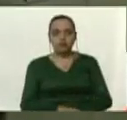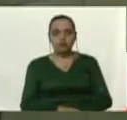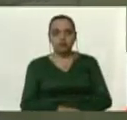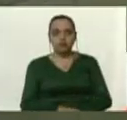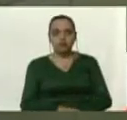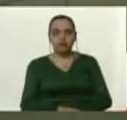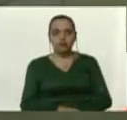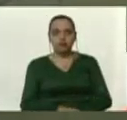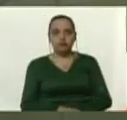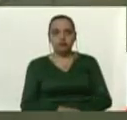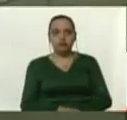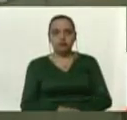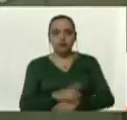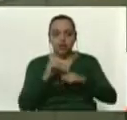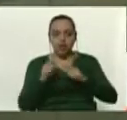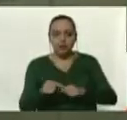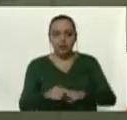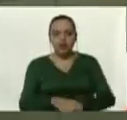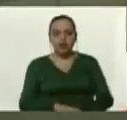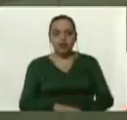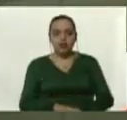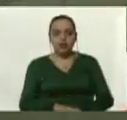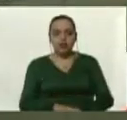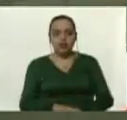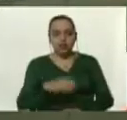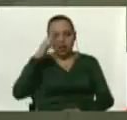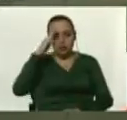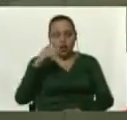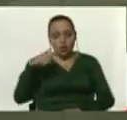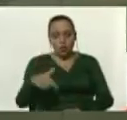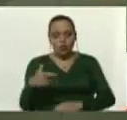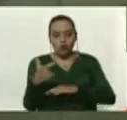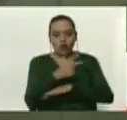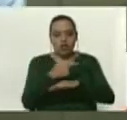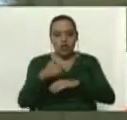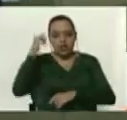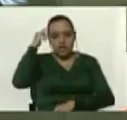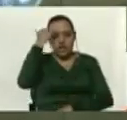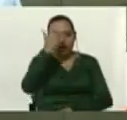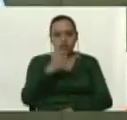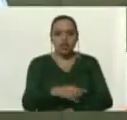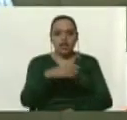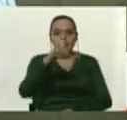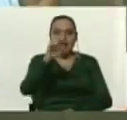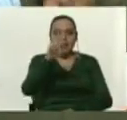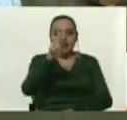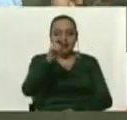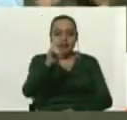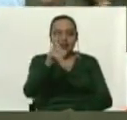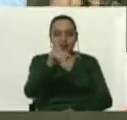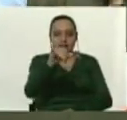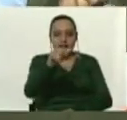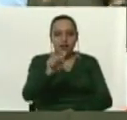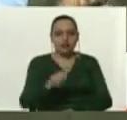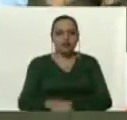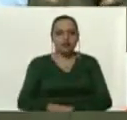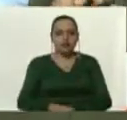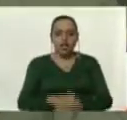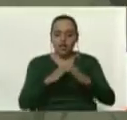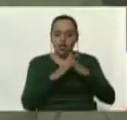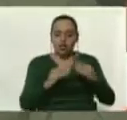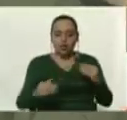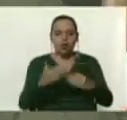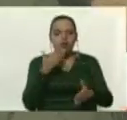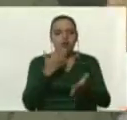y al capitán, hoy gobernador del Yaracuy, León Heredia. A todos ellos, nuestro